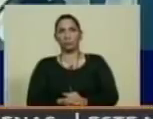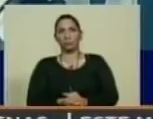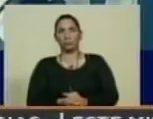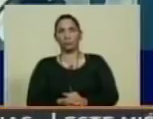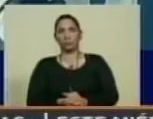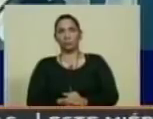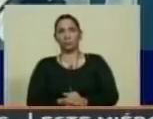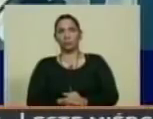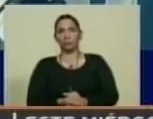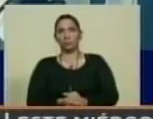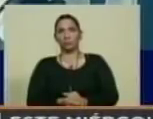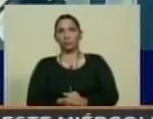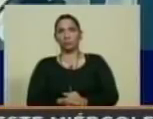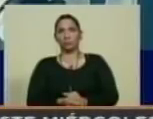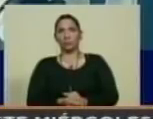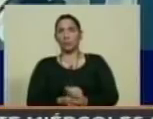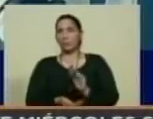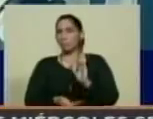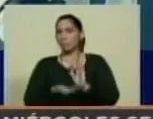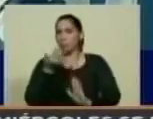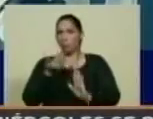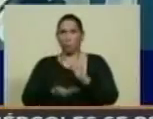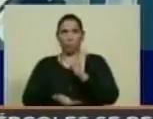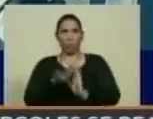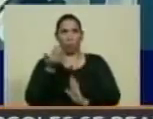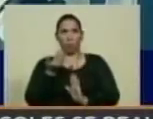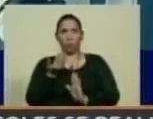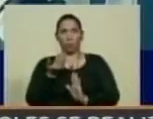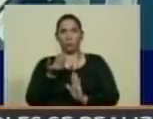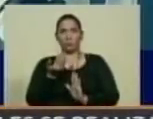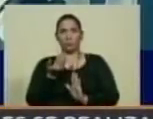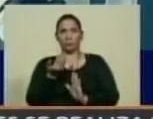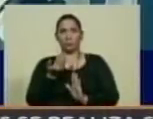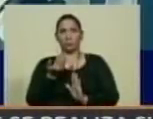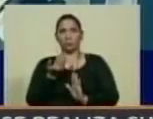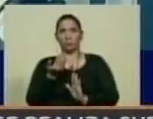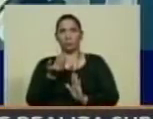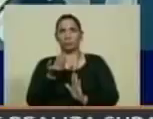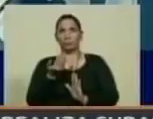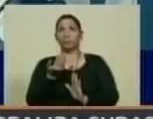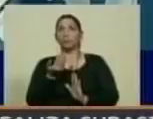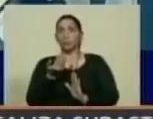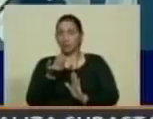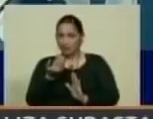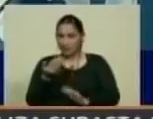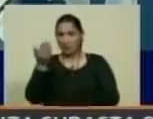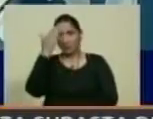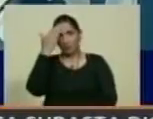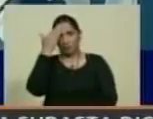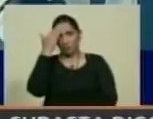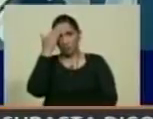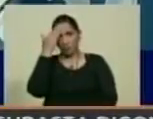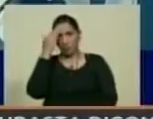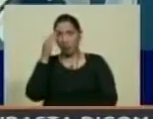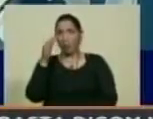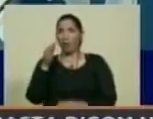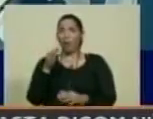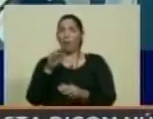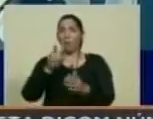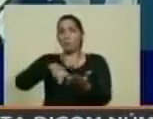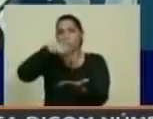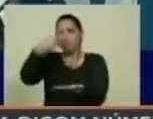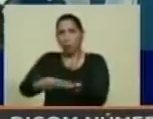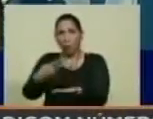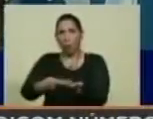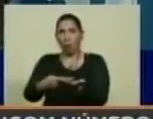presentaron reacción vital, lo cual es determinante para establecerse que al momento del impacto la víctima